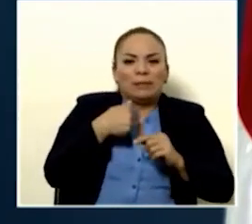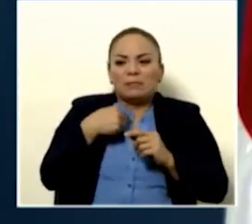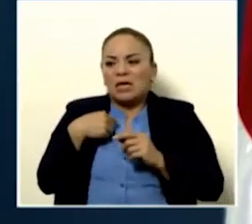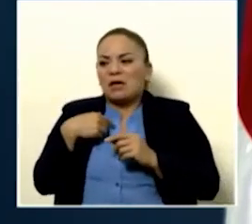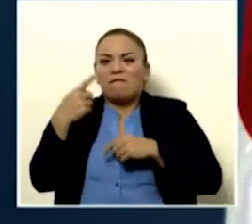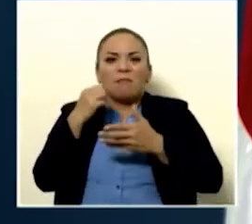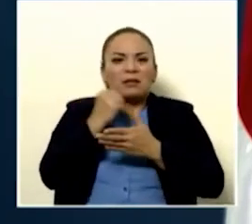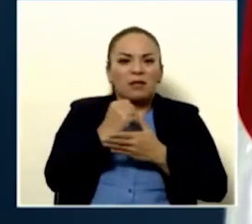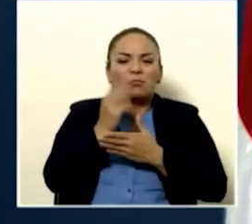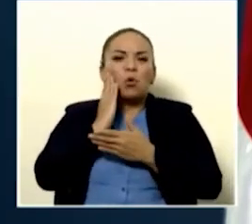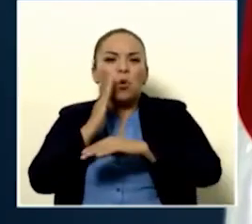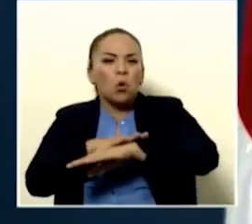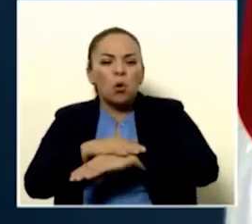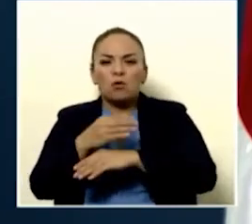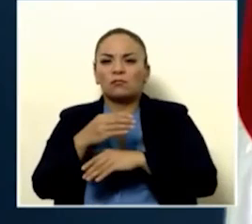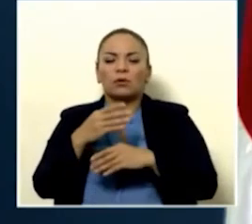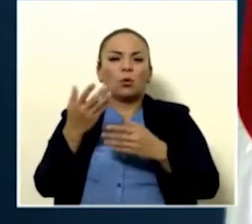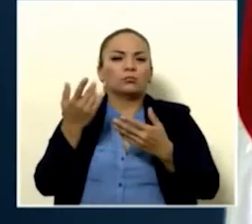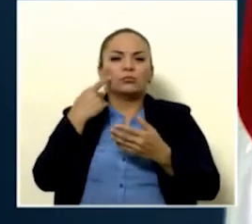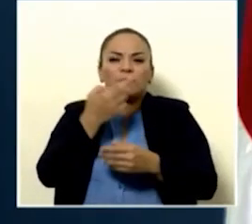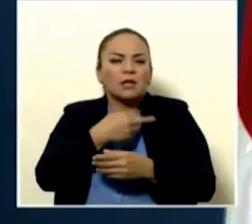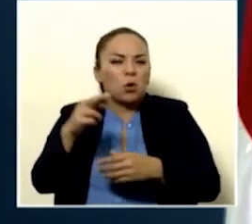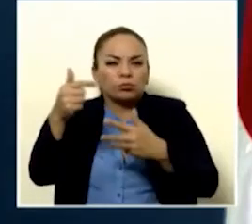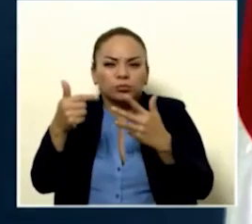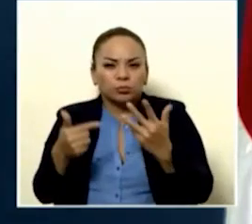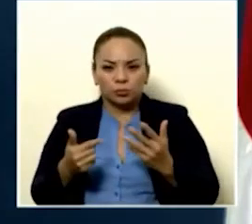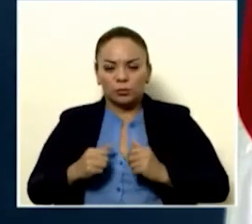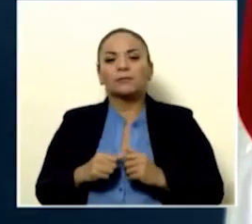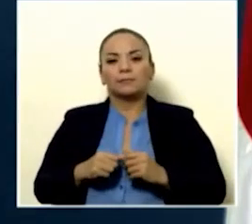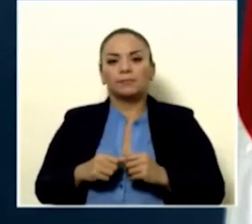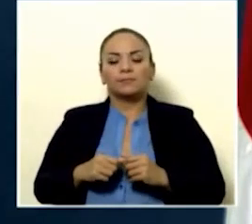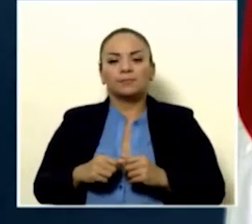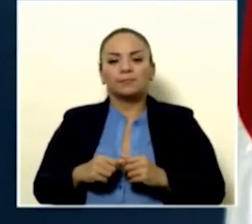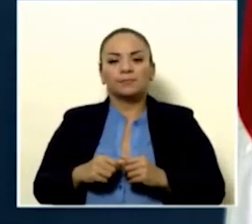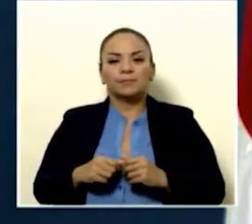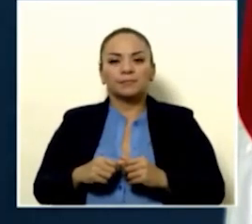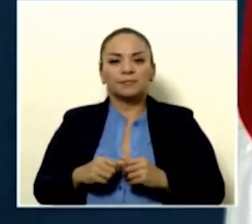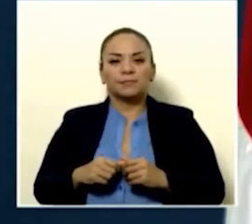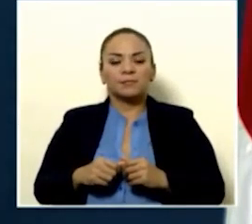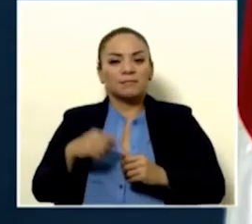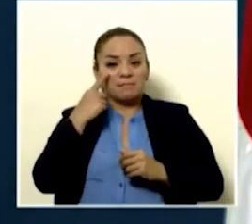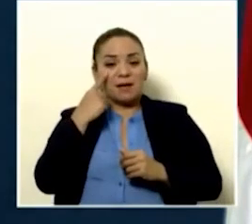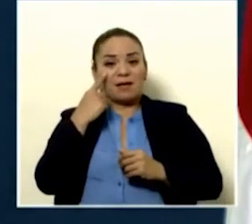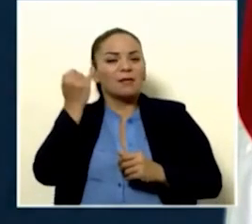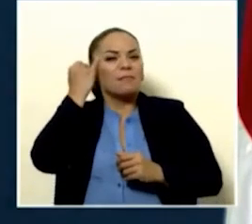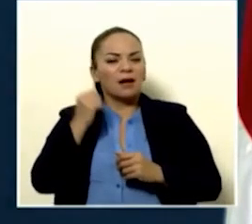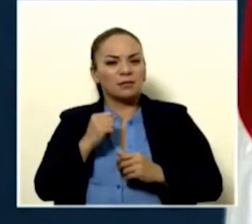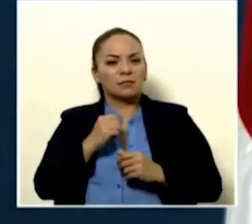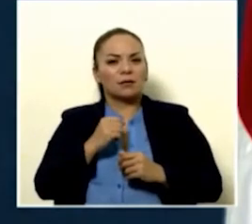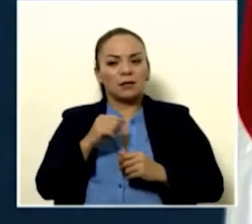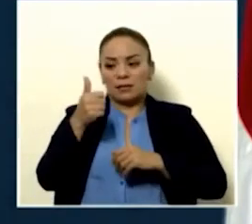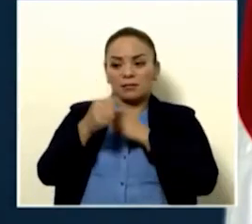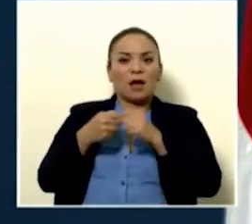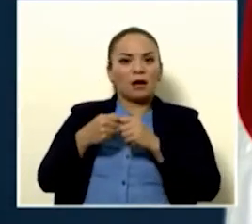mi color, o por mi raza, por mi religión, crecieron nada menos y nada más que 6,000% en